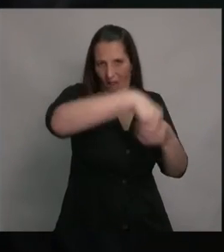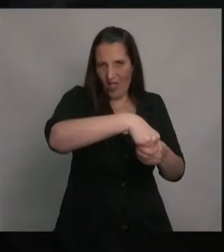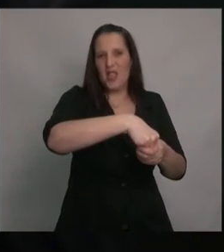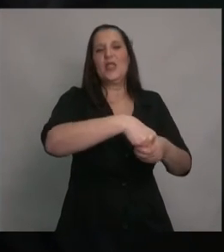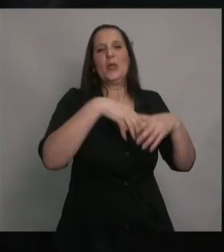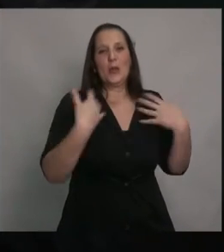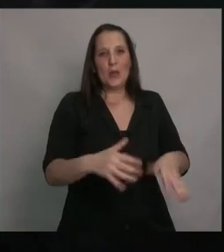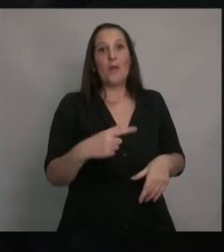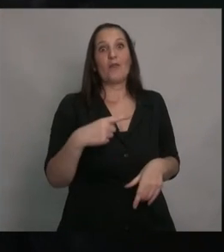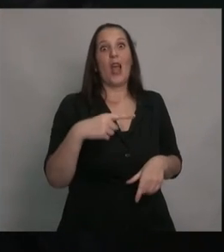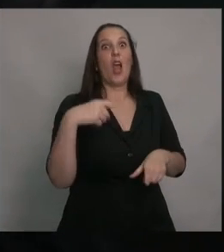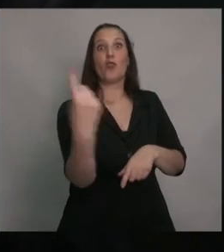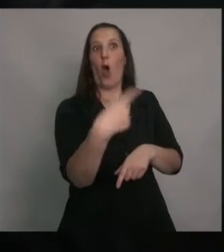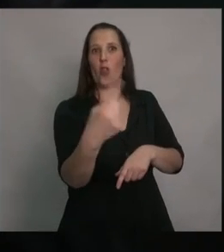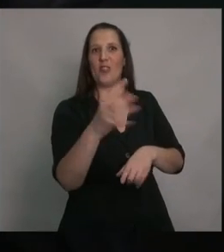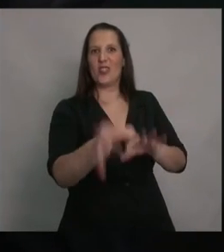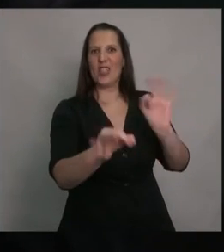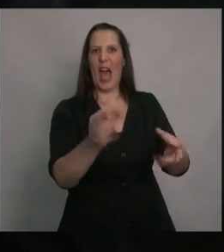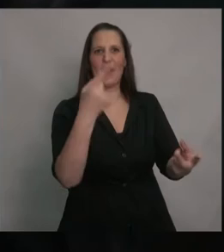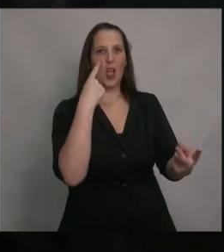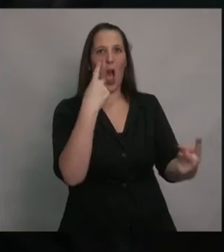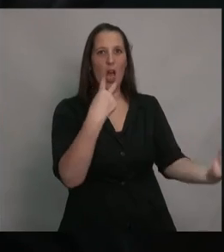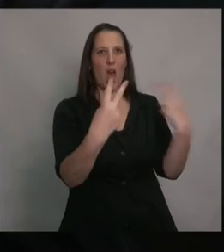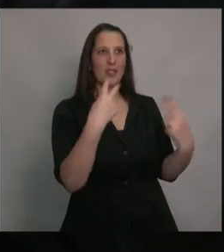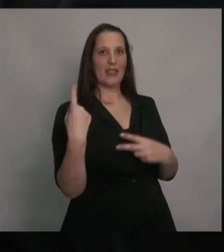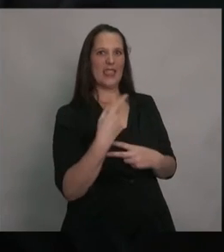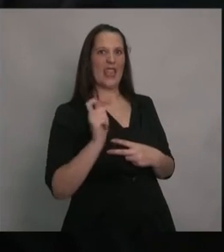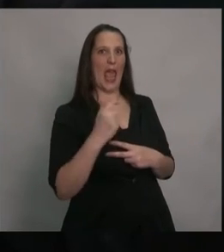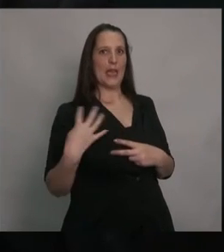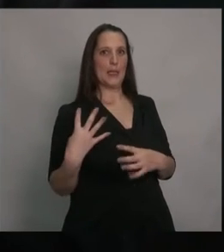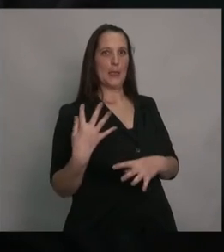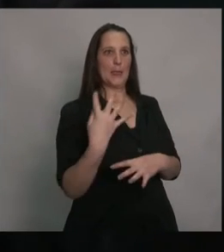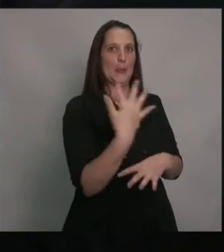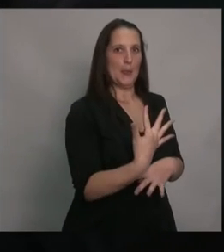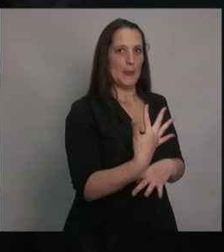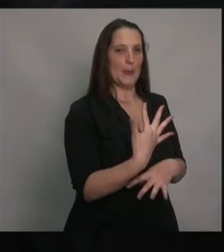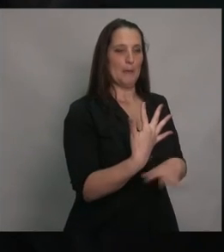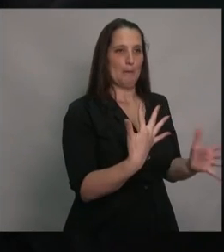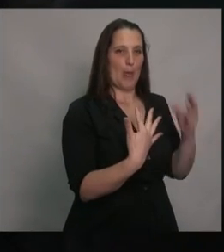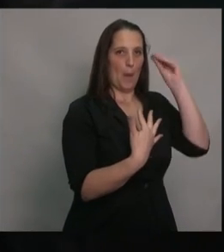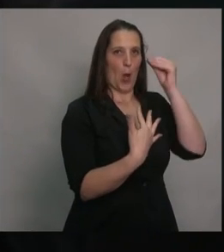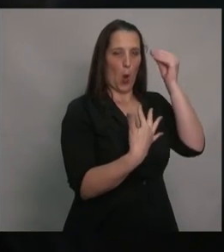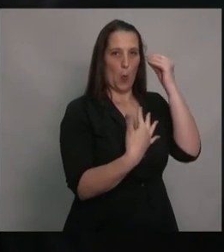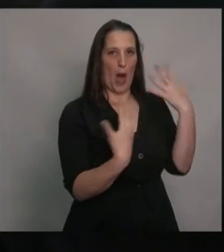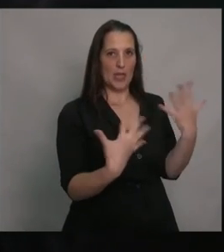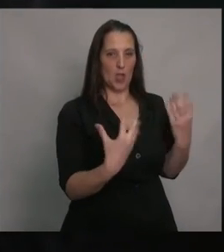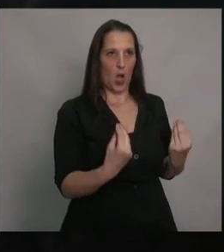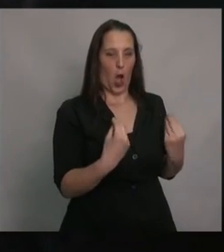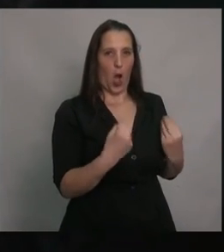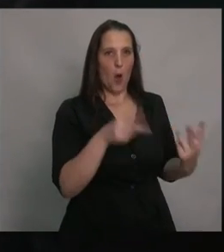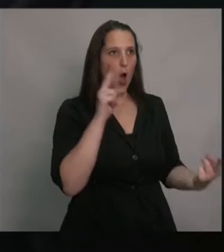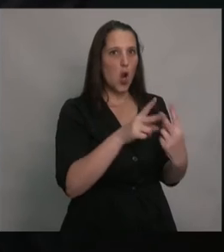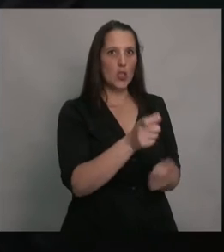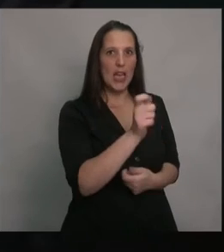bien identificados, fidelistas, y siempre tenemos aquella duda aquella preocupación de que eventualmente nos íbamos a encontrar en la